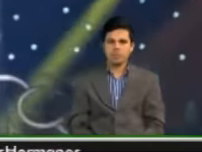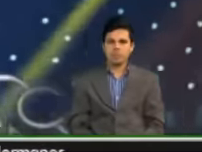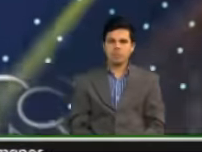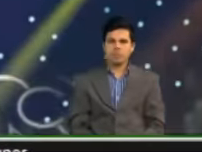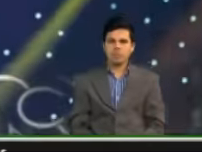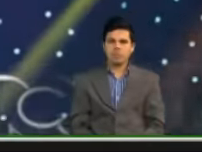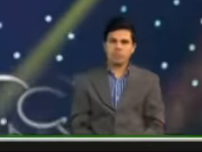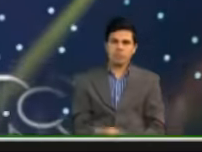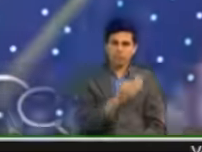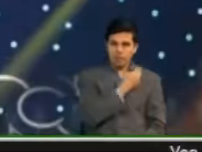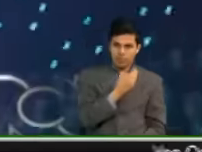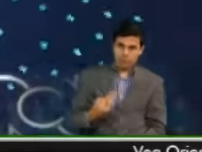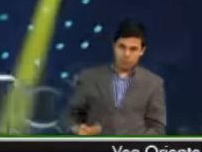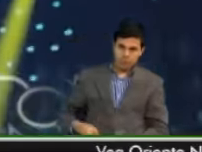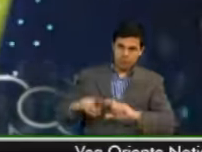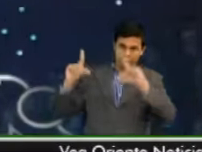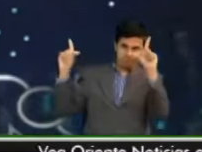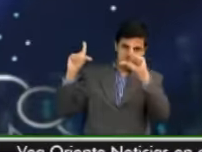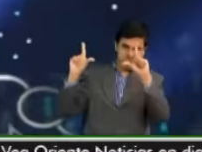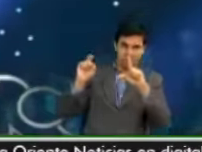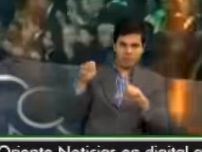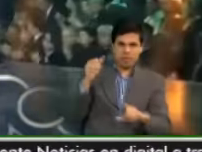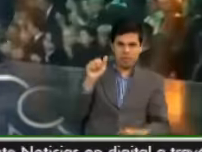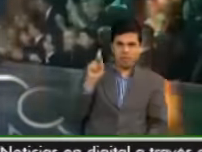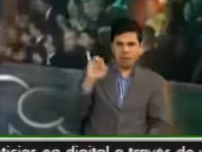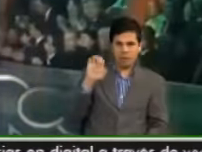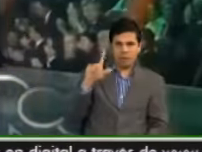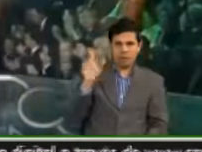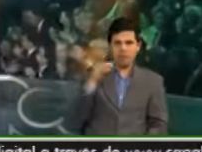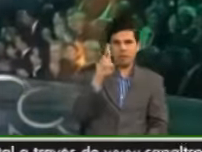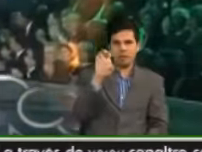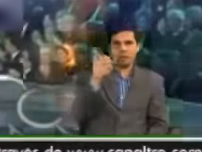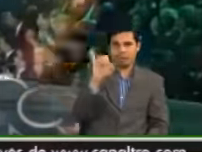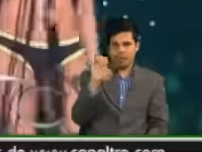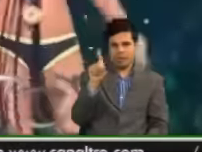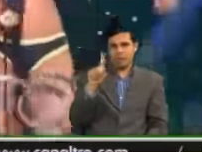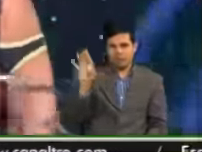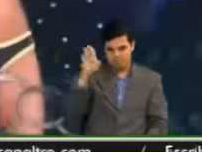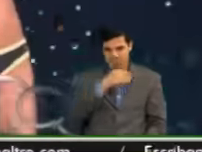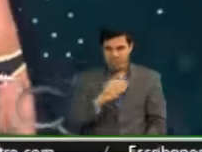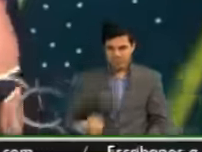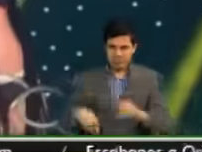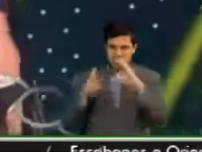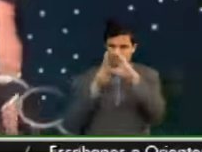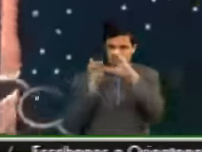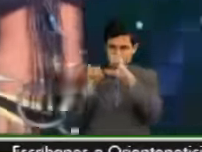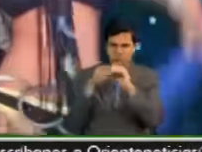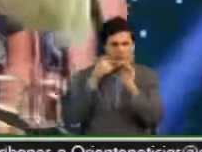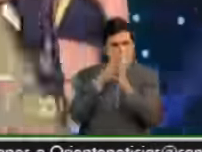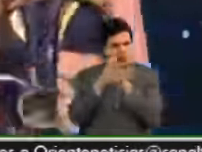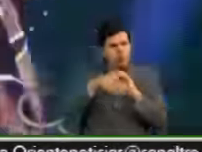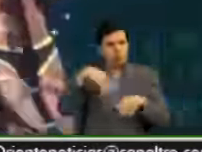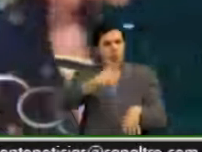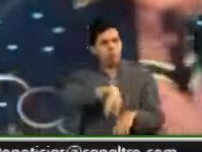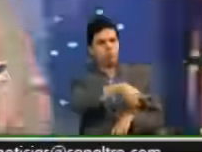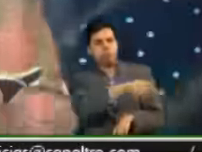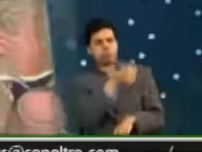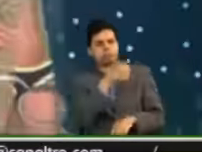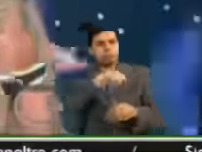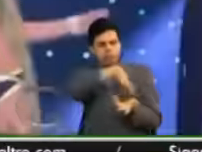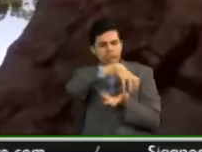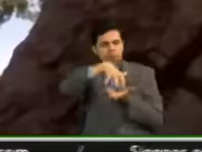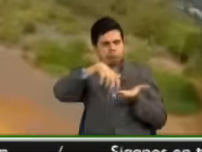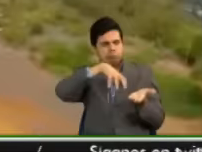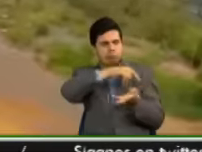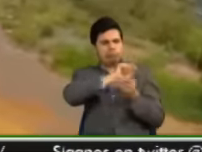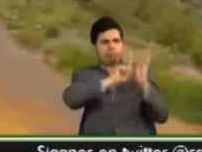El presidente del canal de televisión, Gabriel Reyes, señaló que ese medio de comunicación ha visto un crecimiento muy importante en el departamento